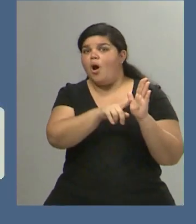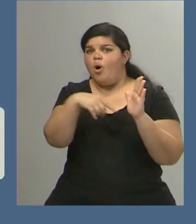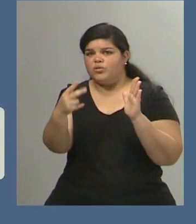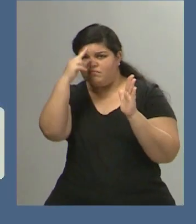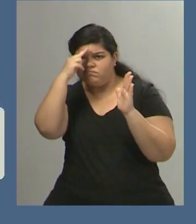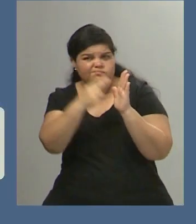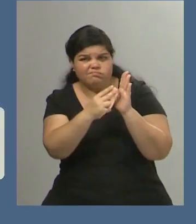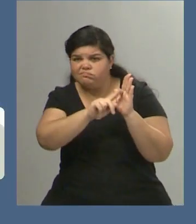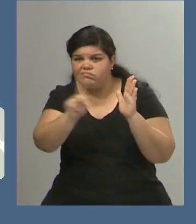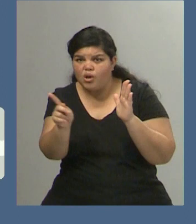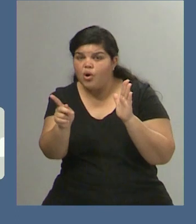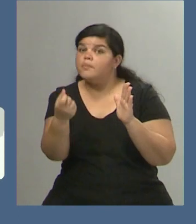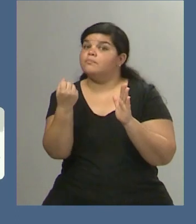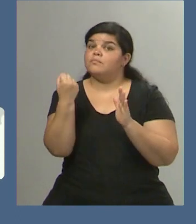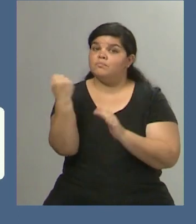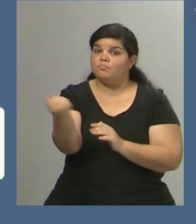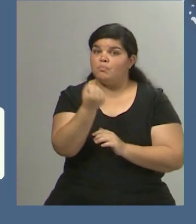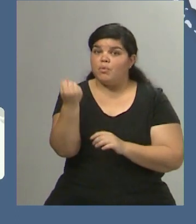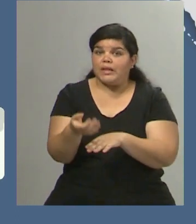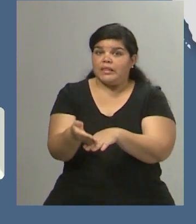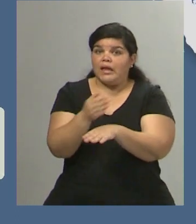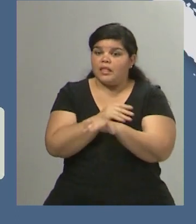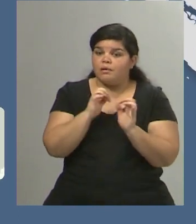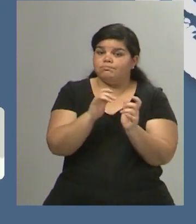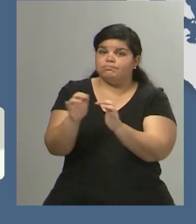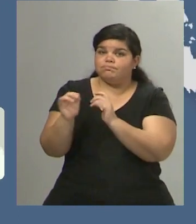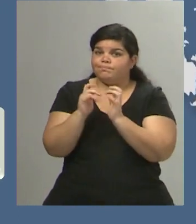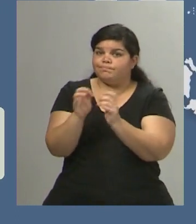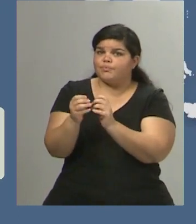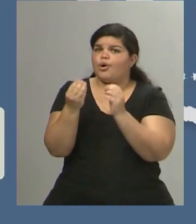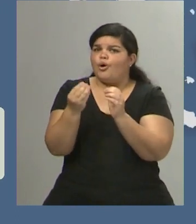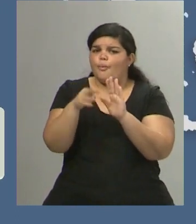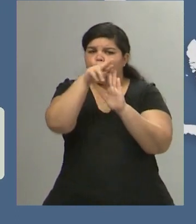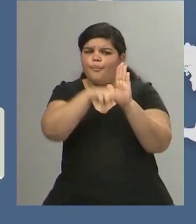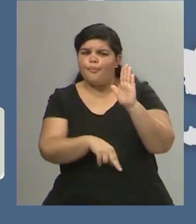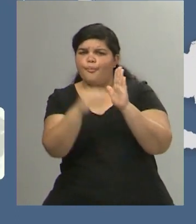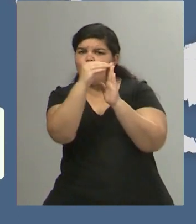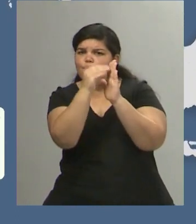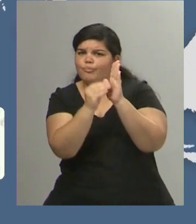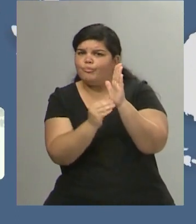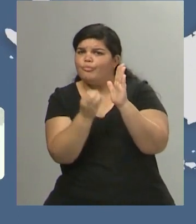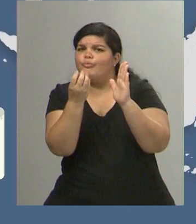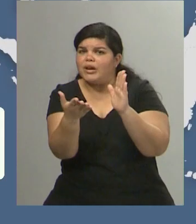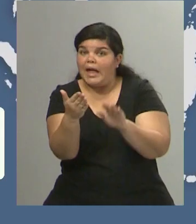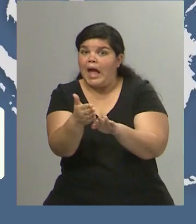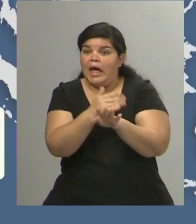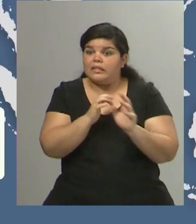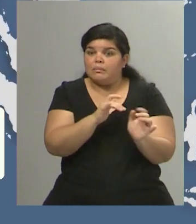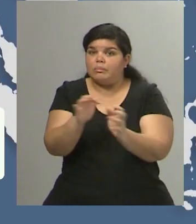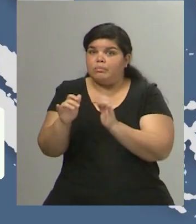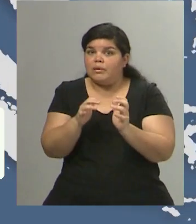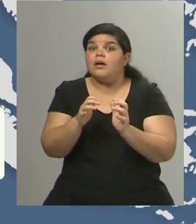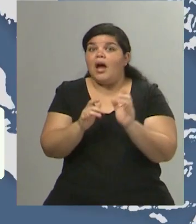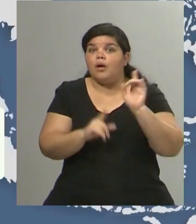el cómo se han elaborado, porque puede ser que en la fabricación de las reglas haya deficiencias